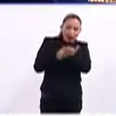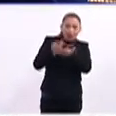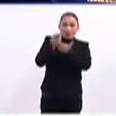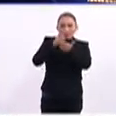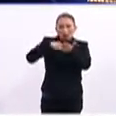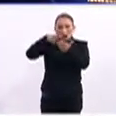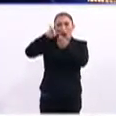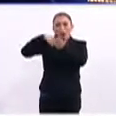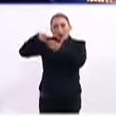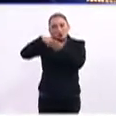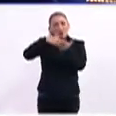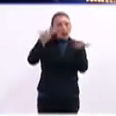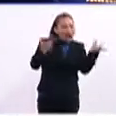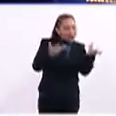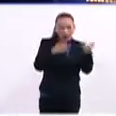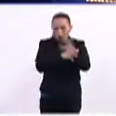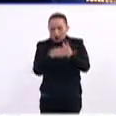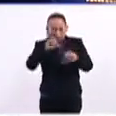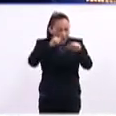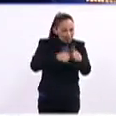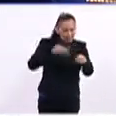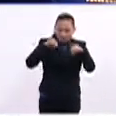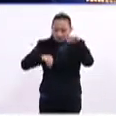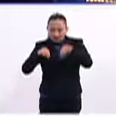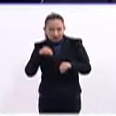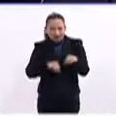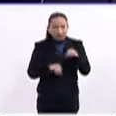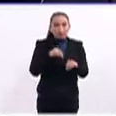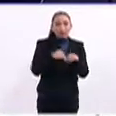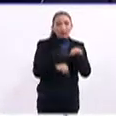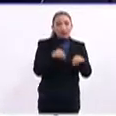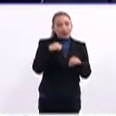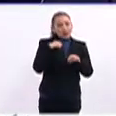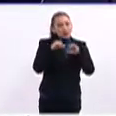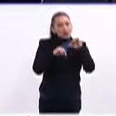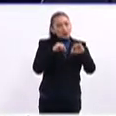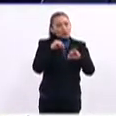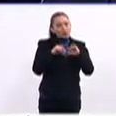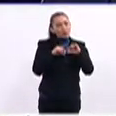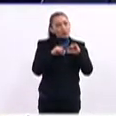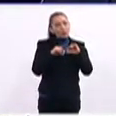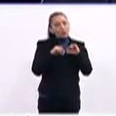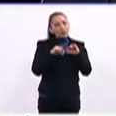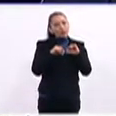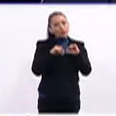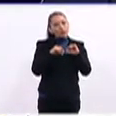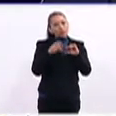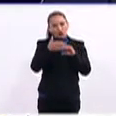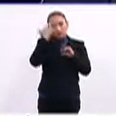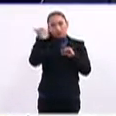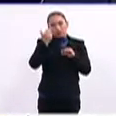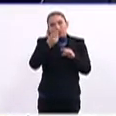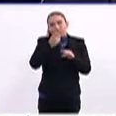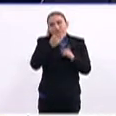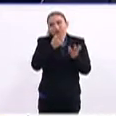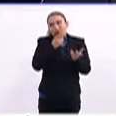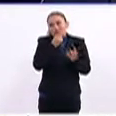pintar y de pintar y de hacer cosas. Y tuve, pues digamos que, no sé si